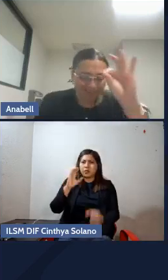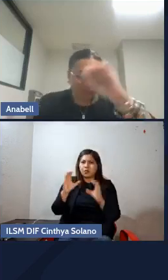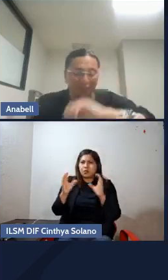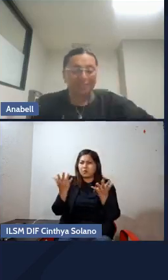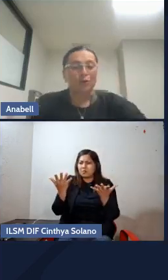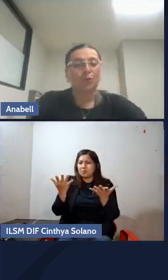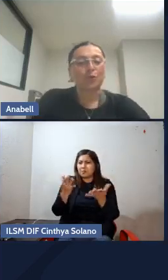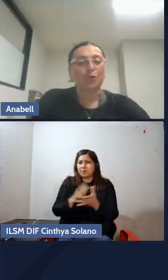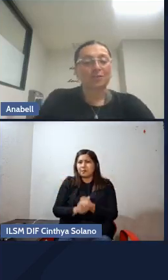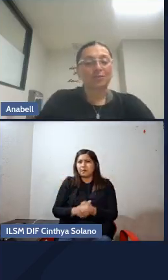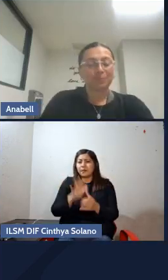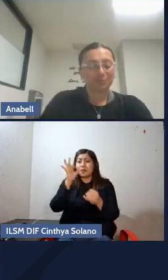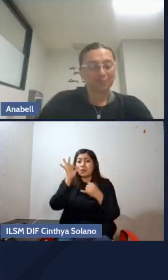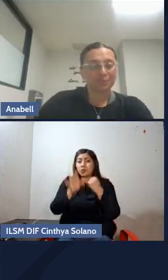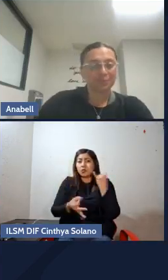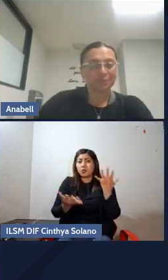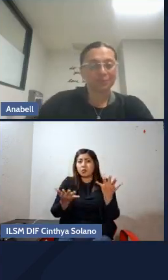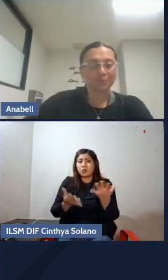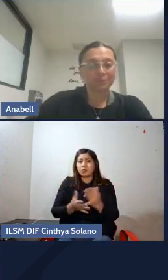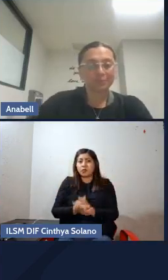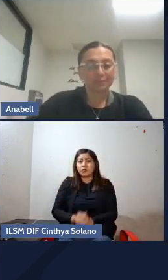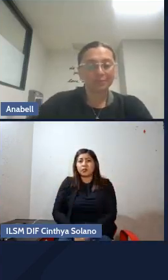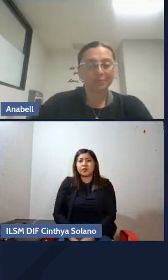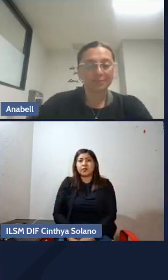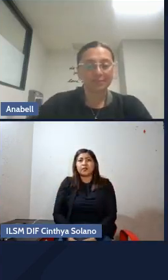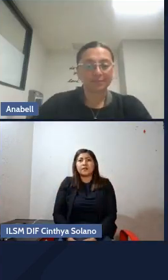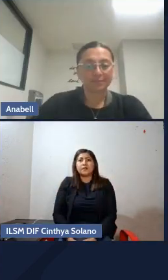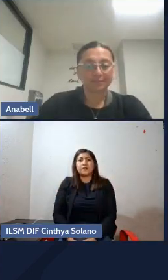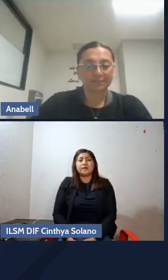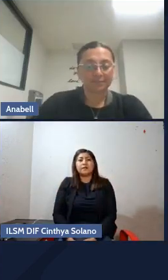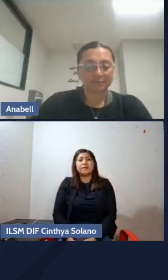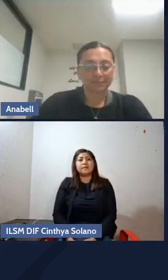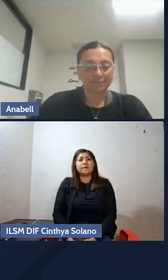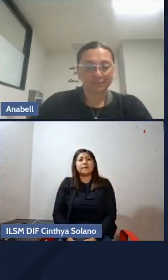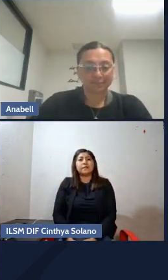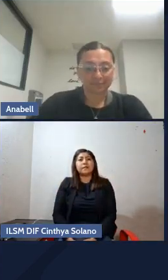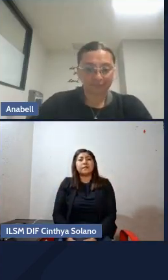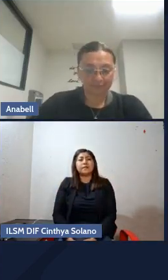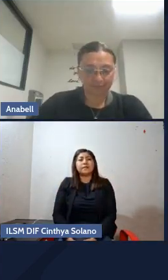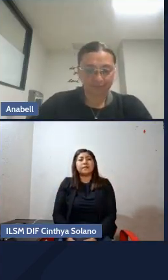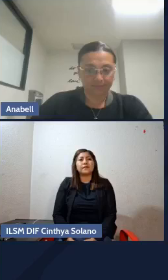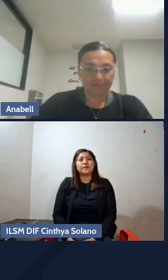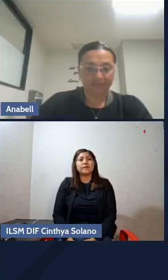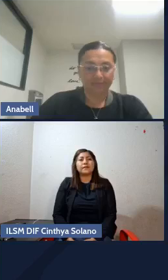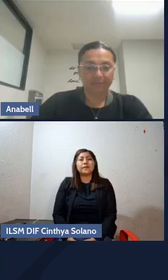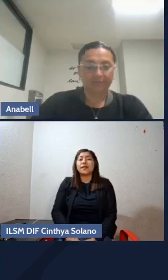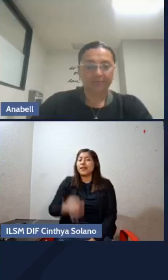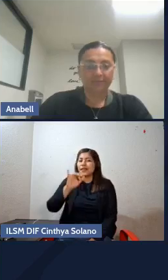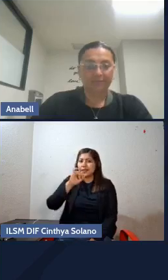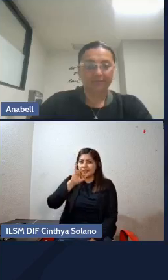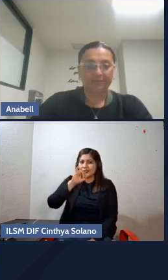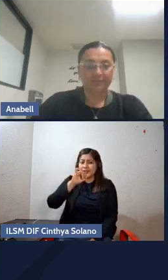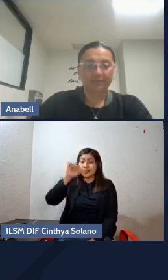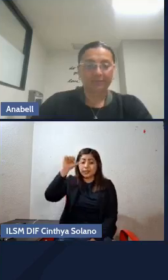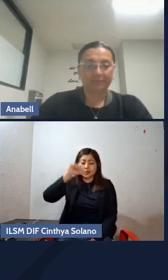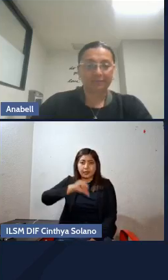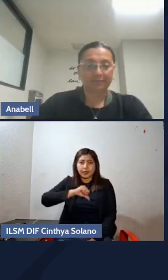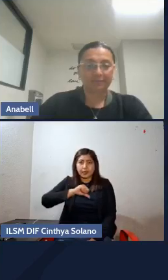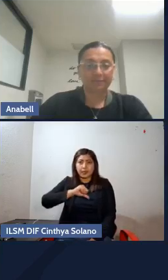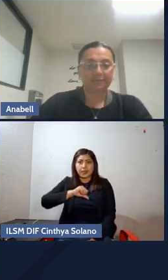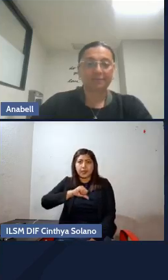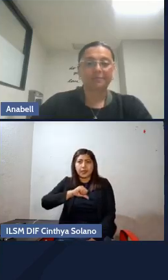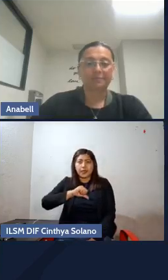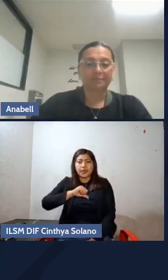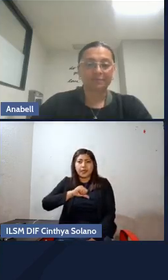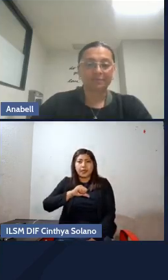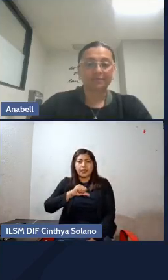Con este compromiso. Sí, Aquí, si me lo permiten, me voy a centrar en